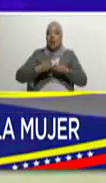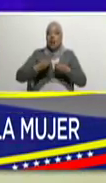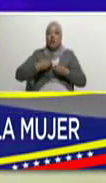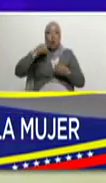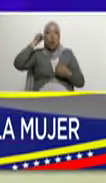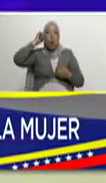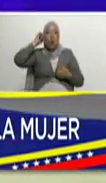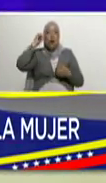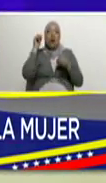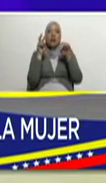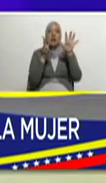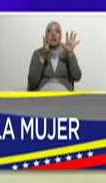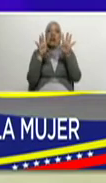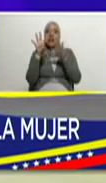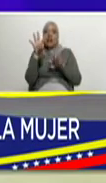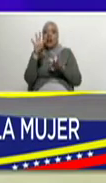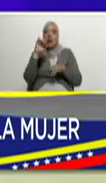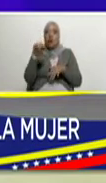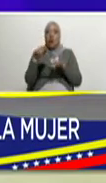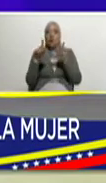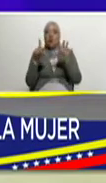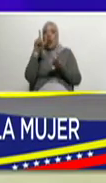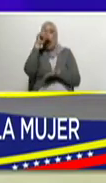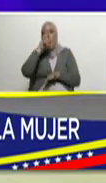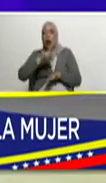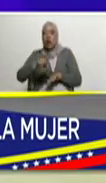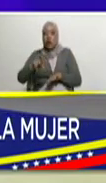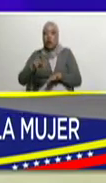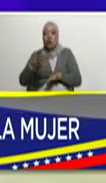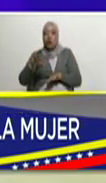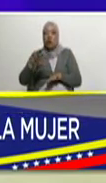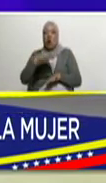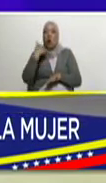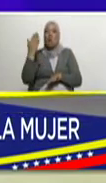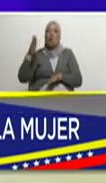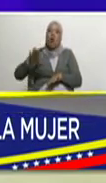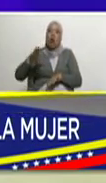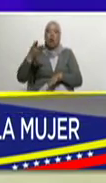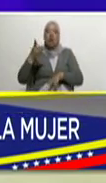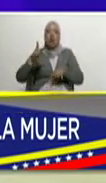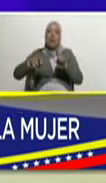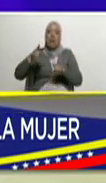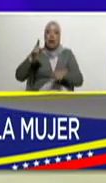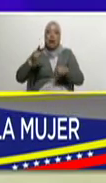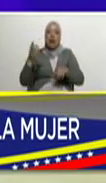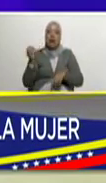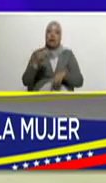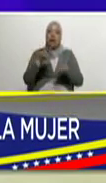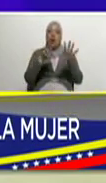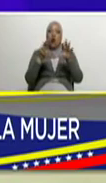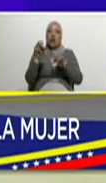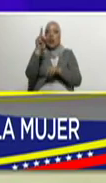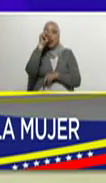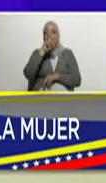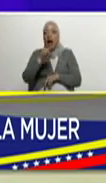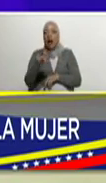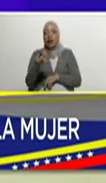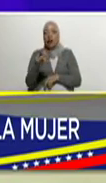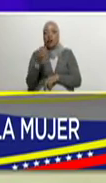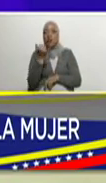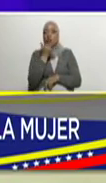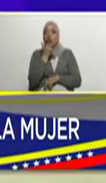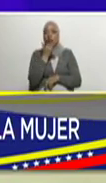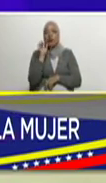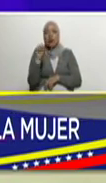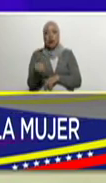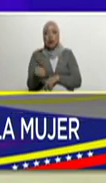mujer está en 79.6, casi 80 años. ¿Me equivoco? Estoy